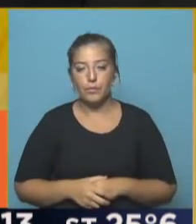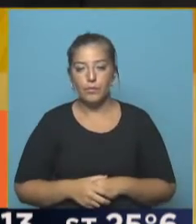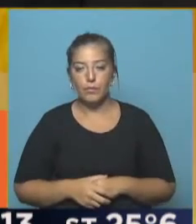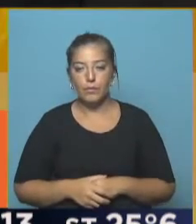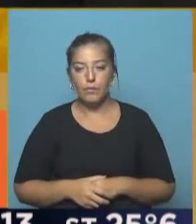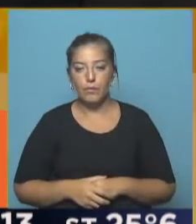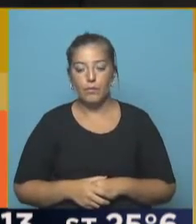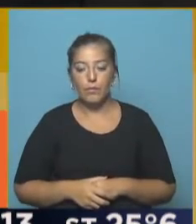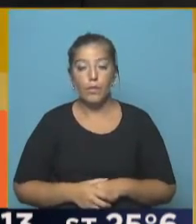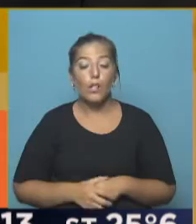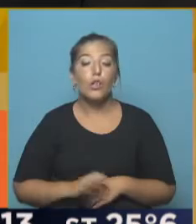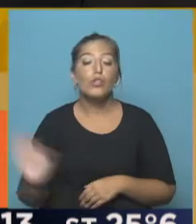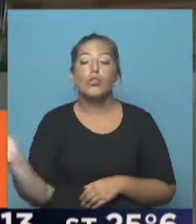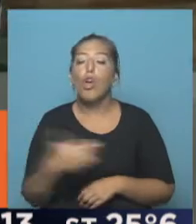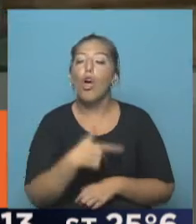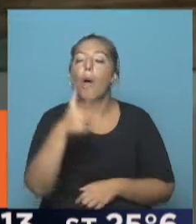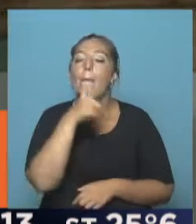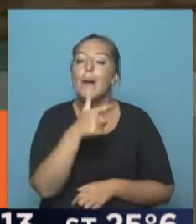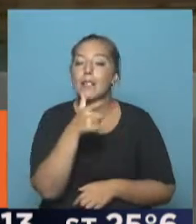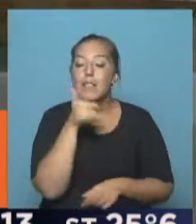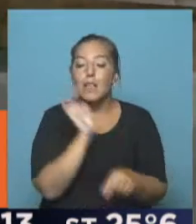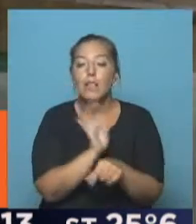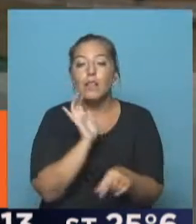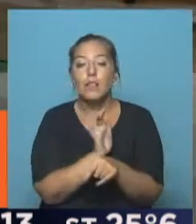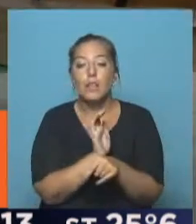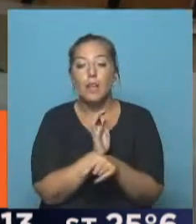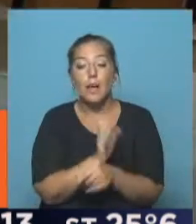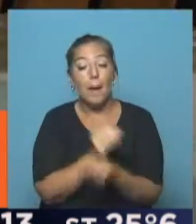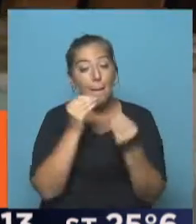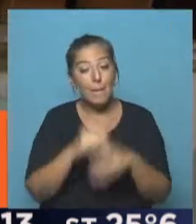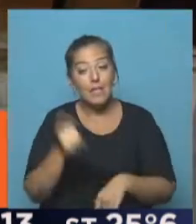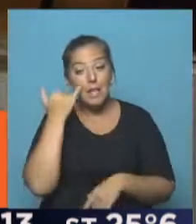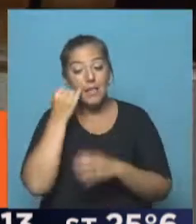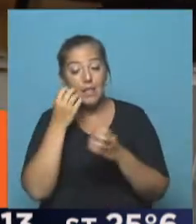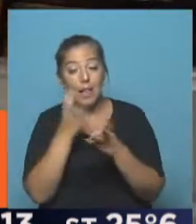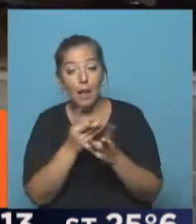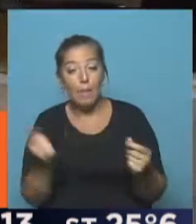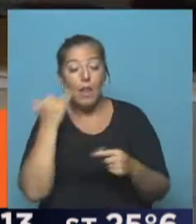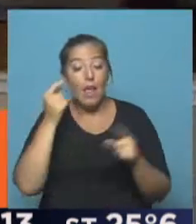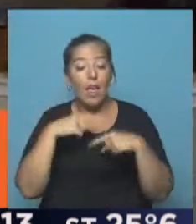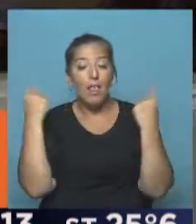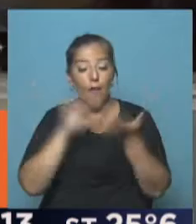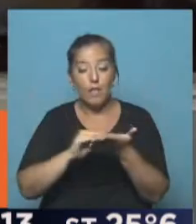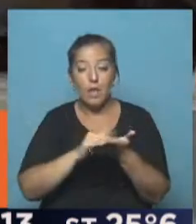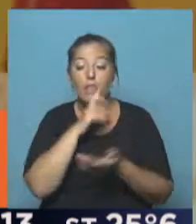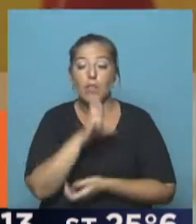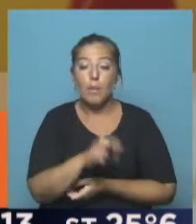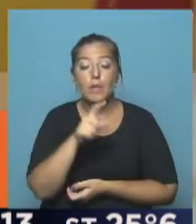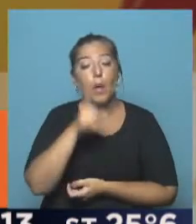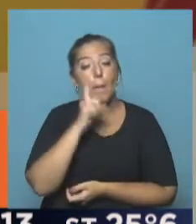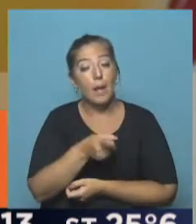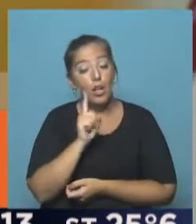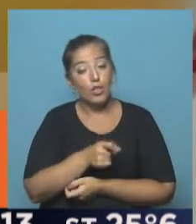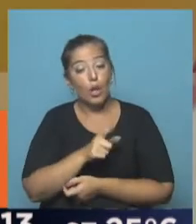en donde todo pareciera que está diseñándose para que empiece y termine en el despacho y en la persona de Donald Trump. Eso es peligroso,